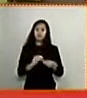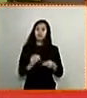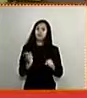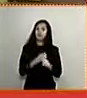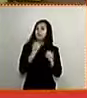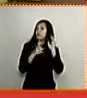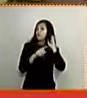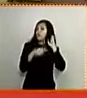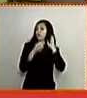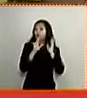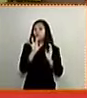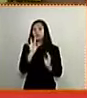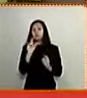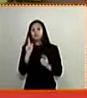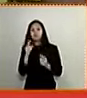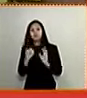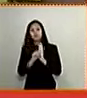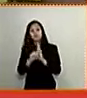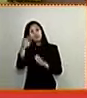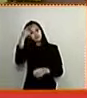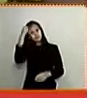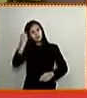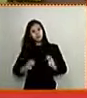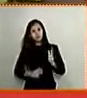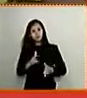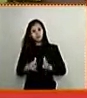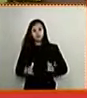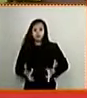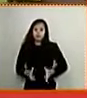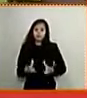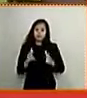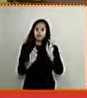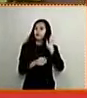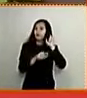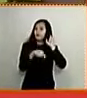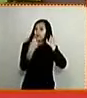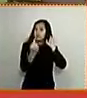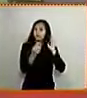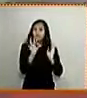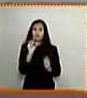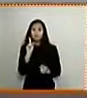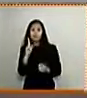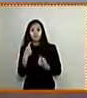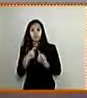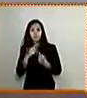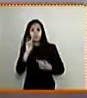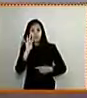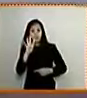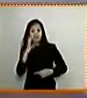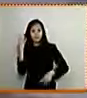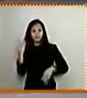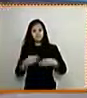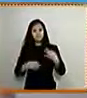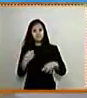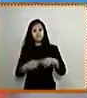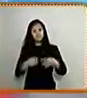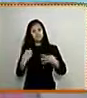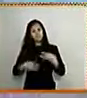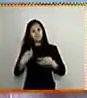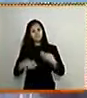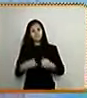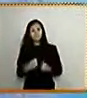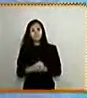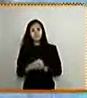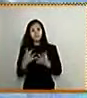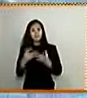diaria, 81, con su símbolo de sueños rieles. Y para más 1, 81, más 4. Jugadores, esperamos que con los números seleccionados